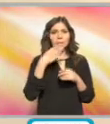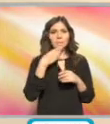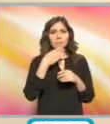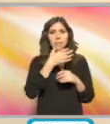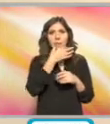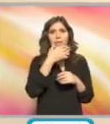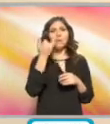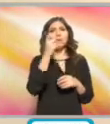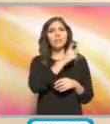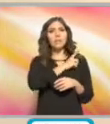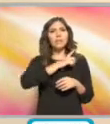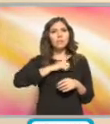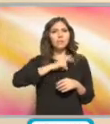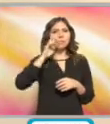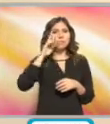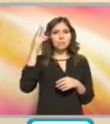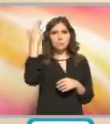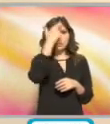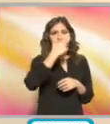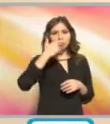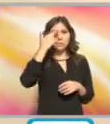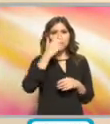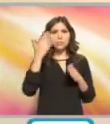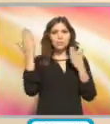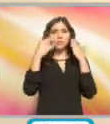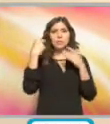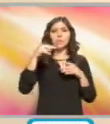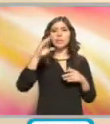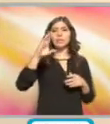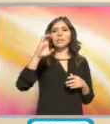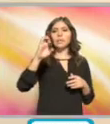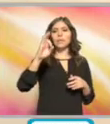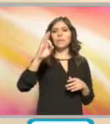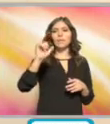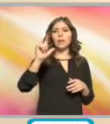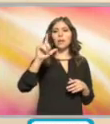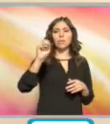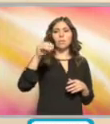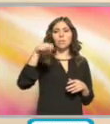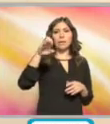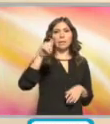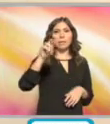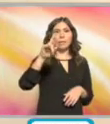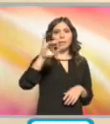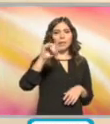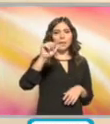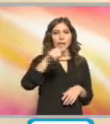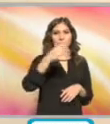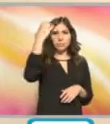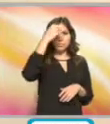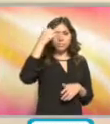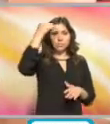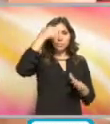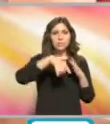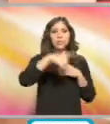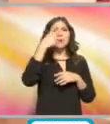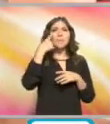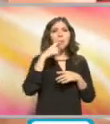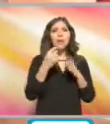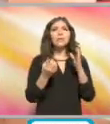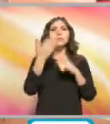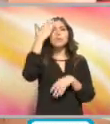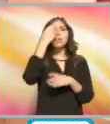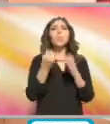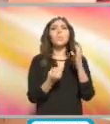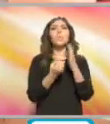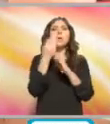tienen que hacer una valoración en donde se hace un estudio que se llama cefalometría, en donde tomamos algunas medidas específicas